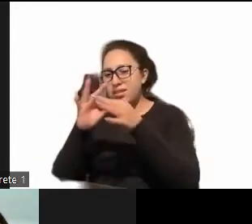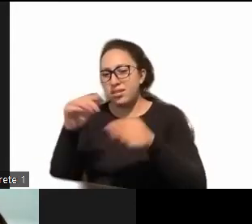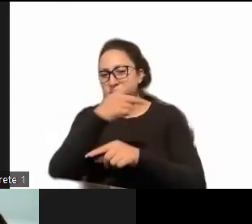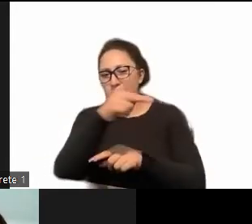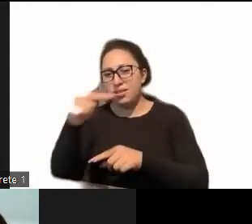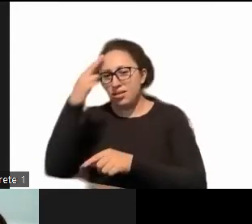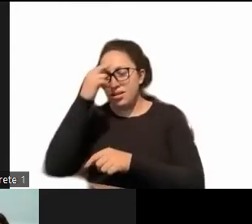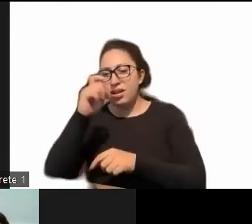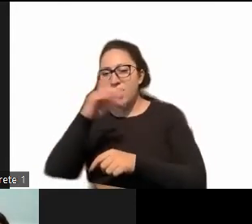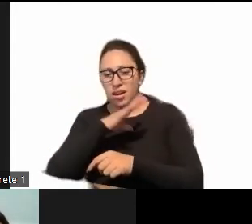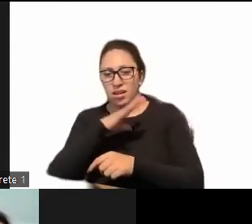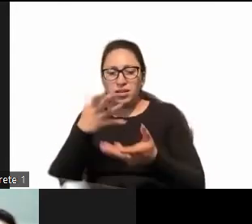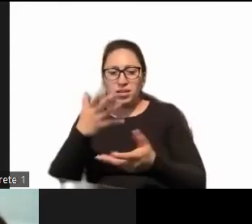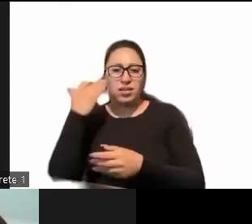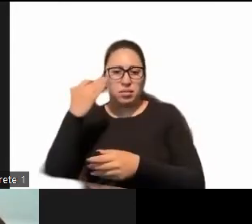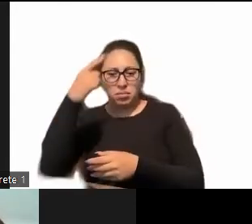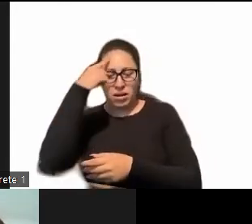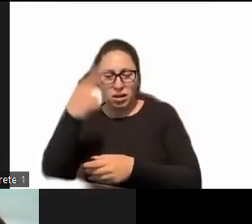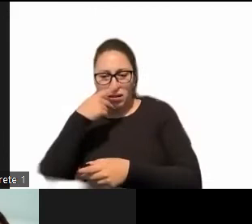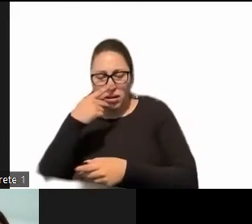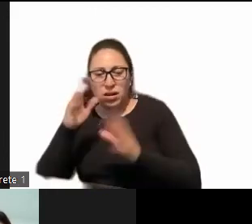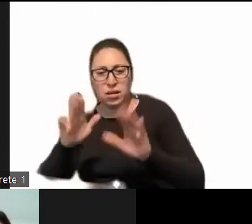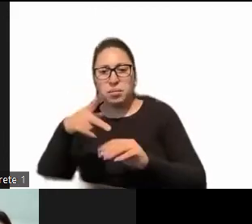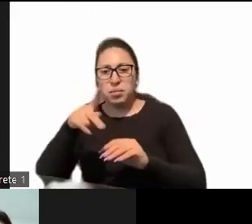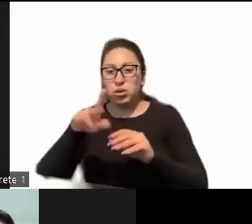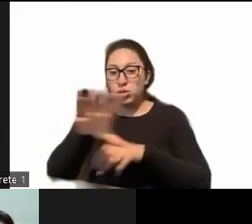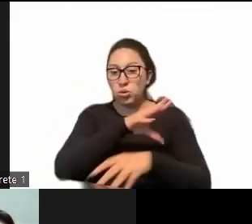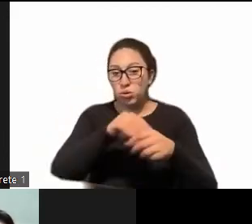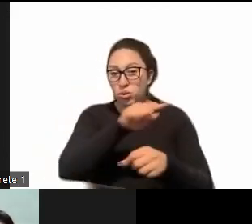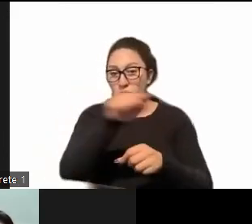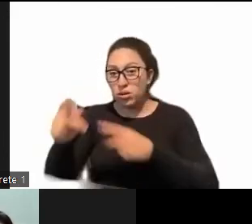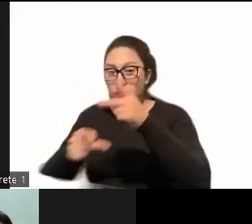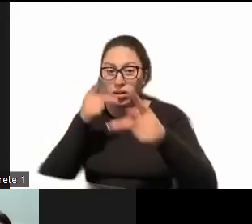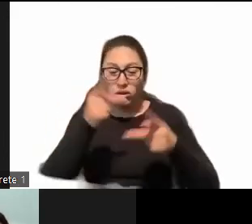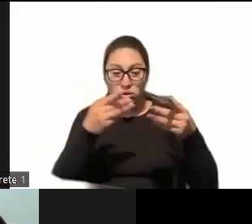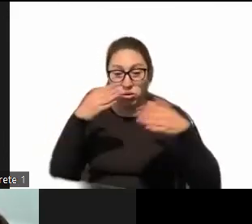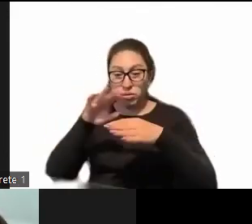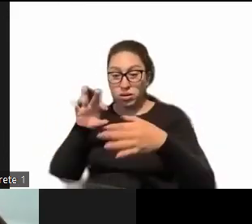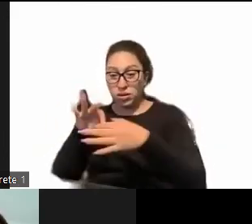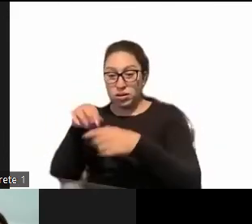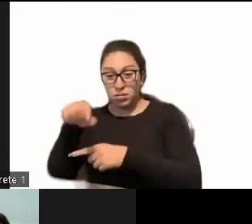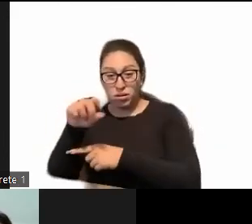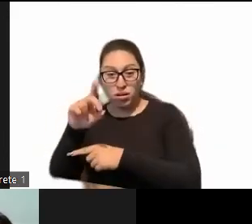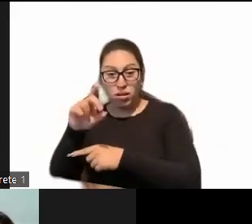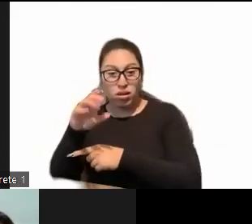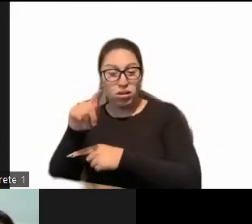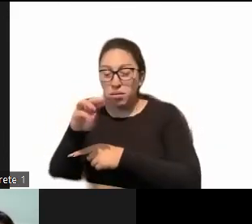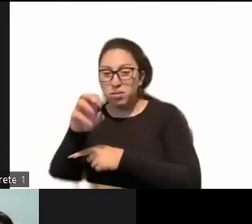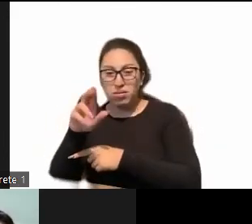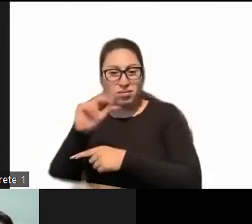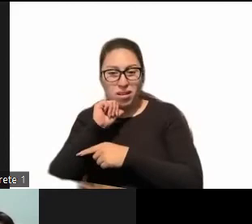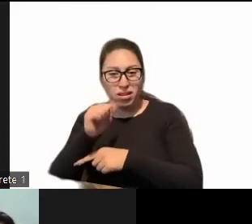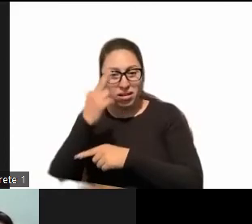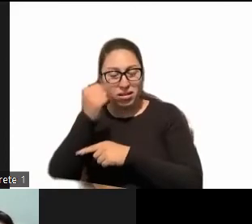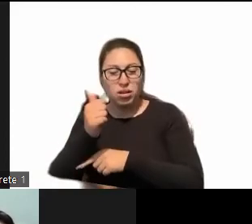y formas, ninguna de las discusiones ha tenido que ver con el dictamen. Yo les pido, por favor,